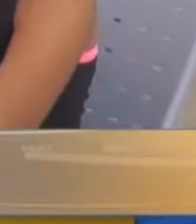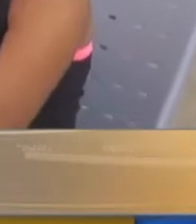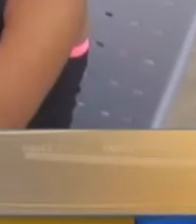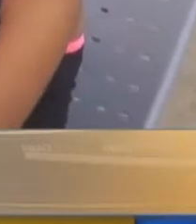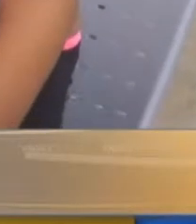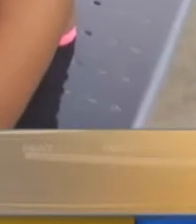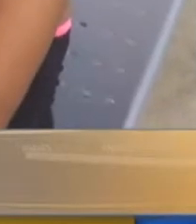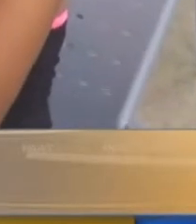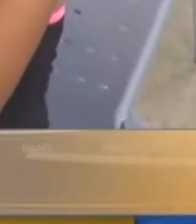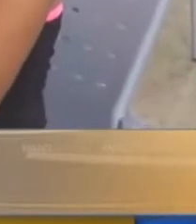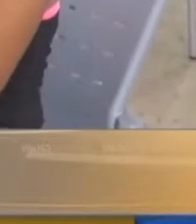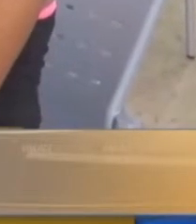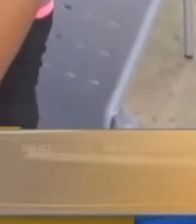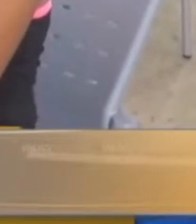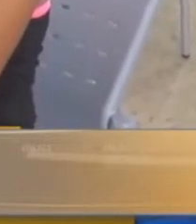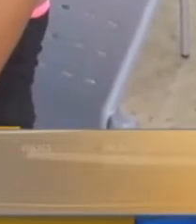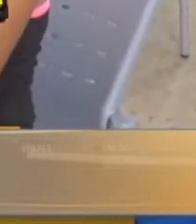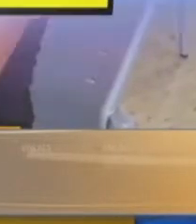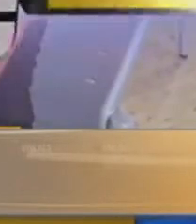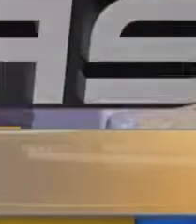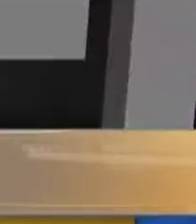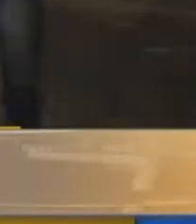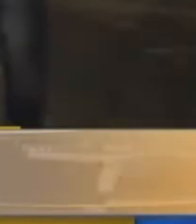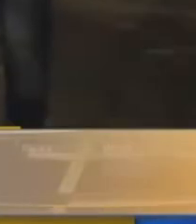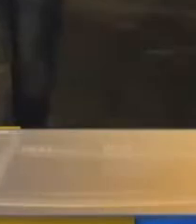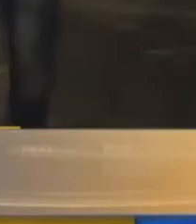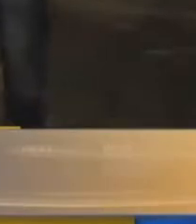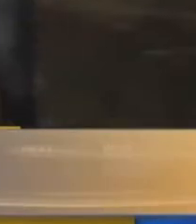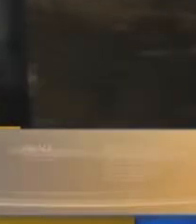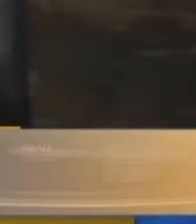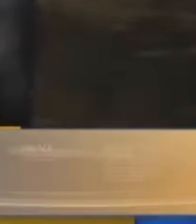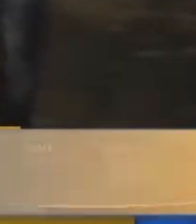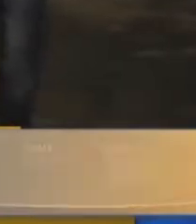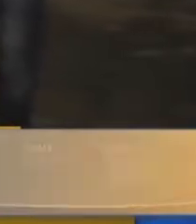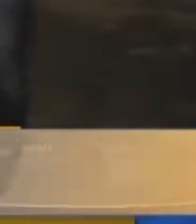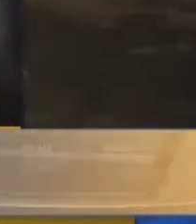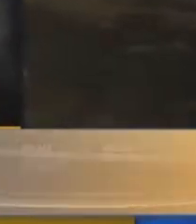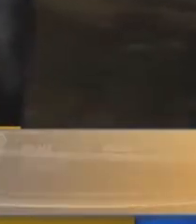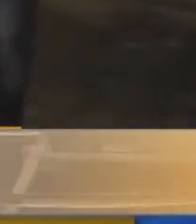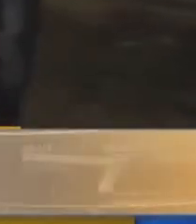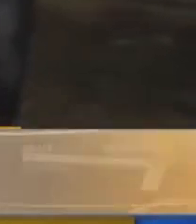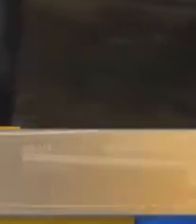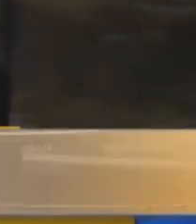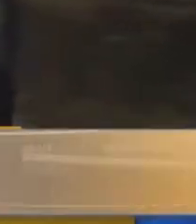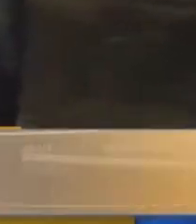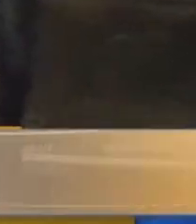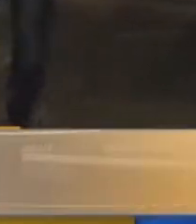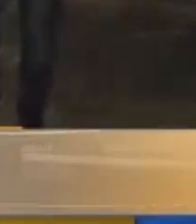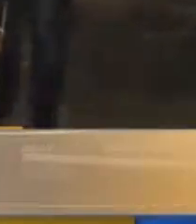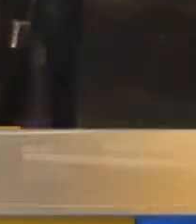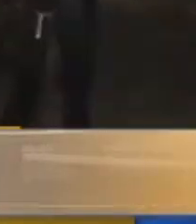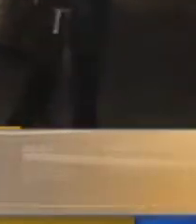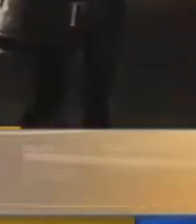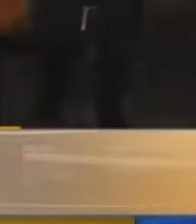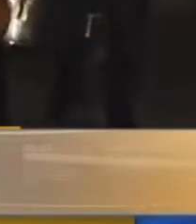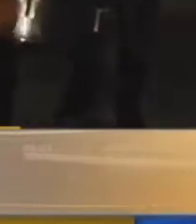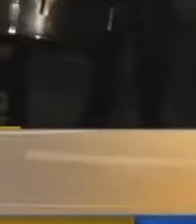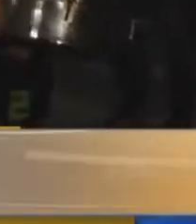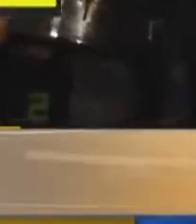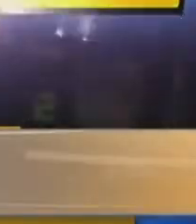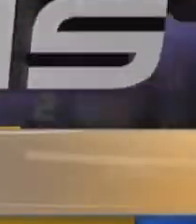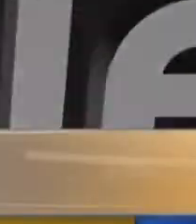dialogaron con Enlace Noticias sobre esta disciplina deportiva. Y al cierre, jóvenes de escasos recursos económicos conformaron en la ciudad una